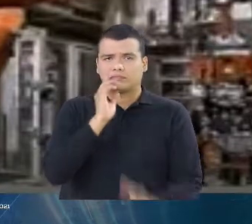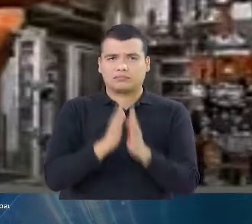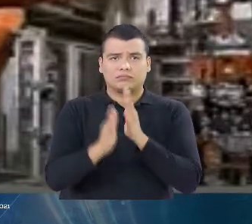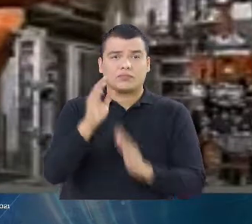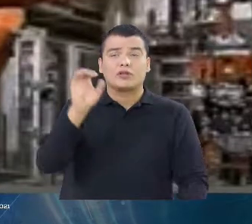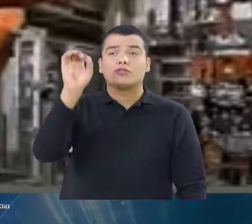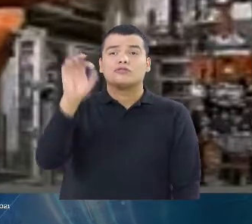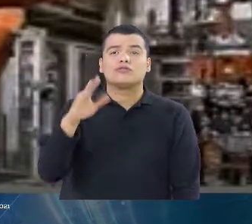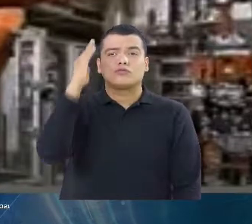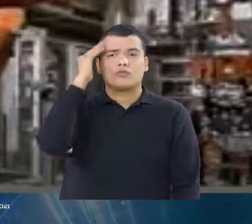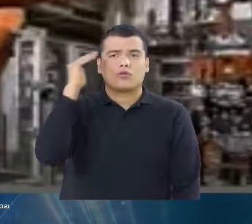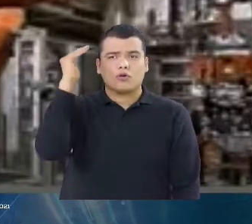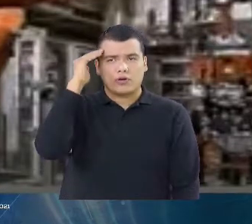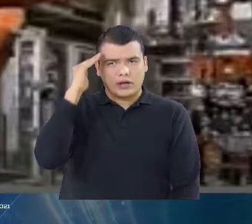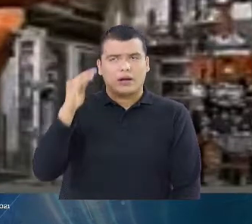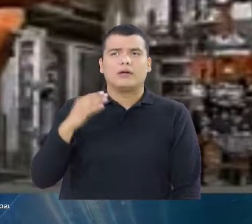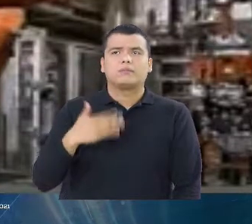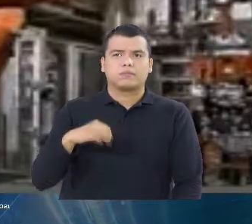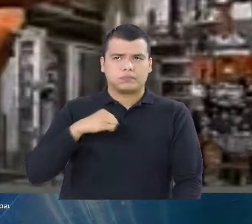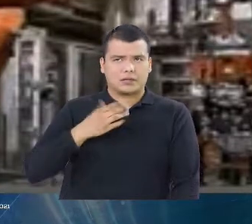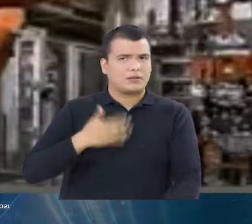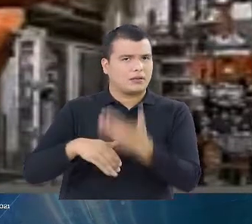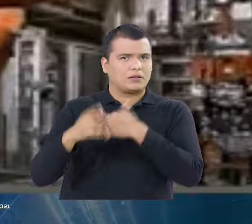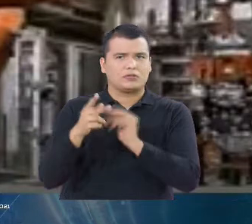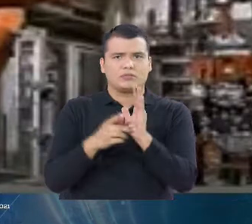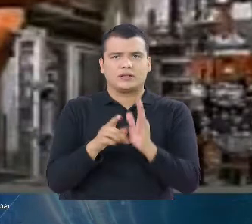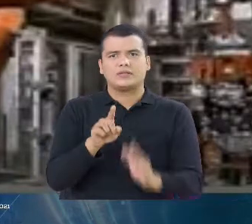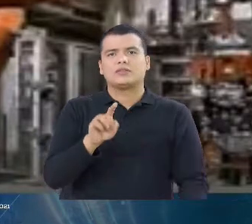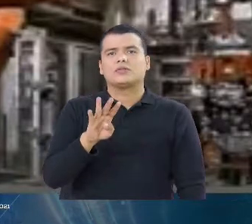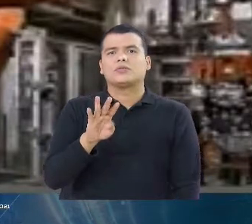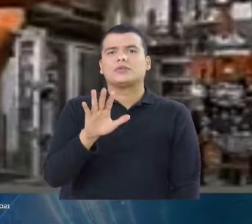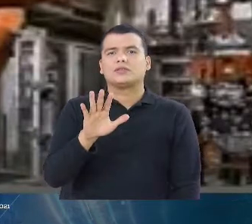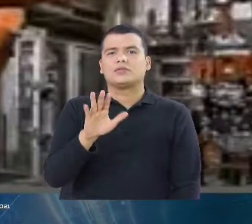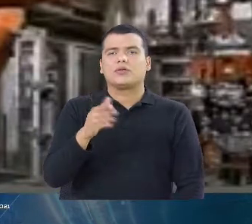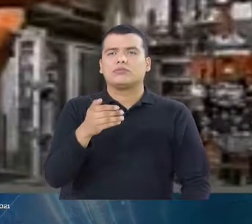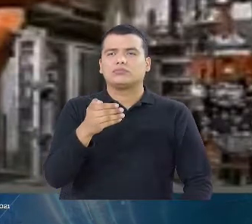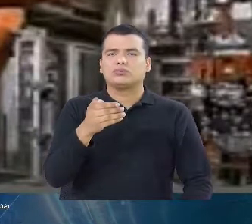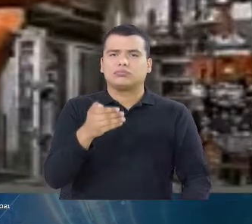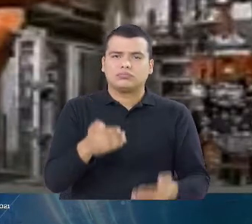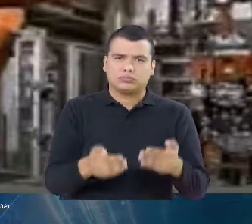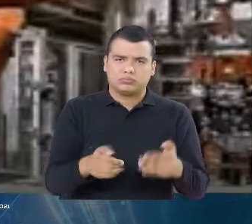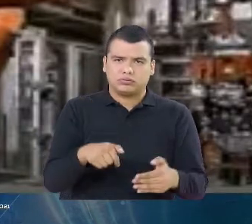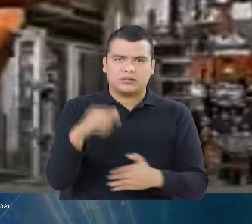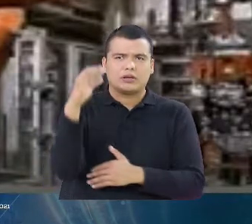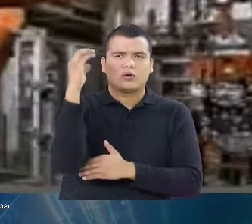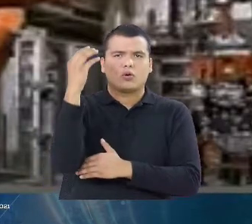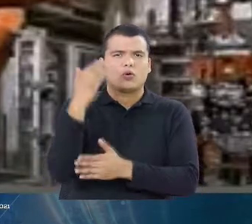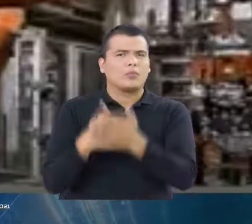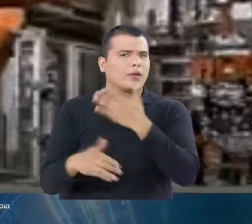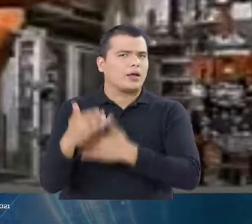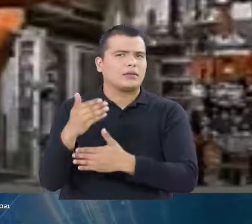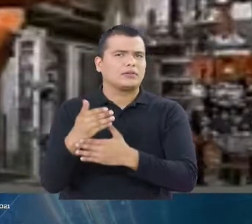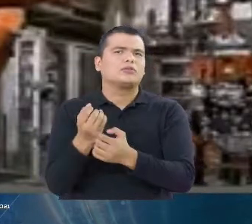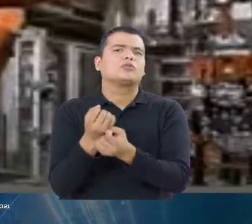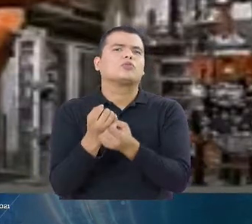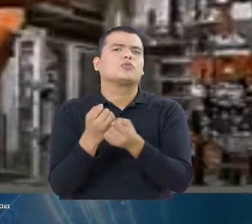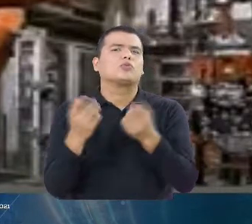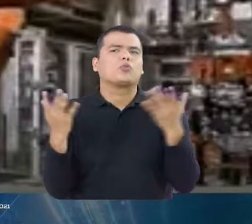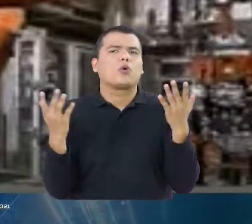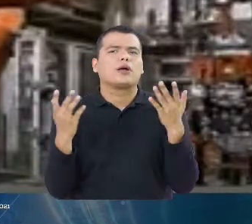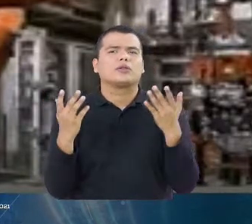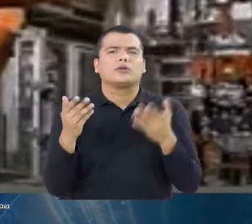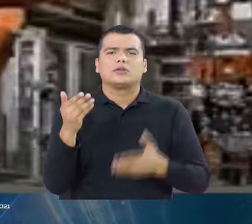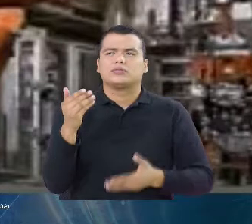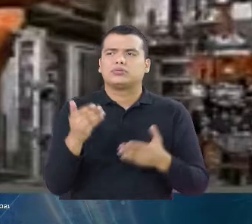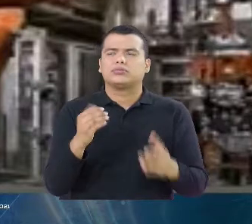ejemplo, tenía 2.145 robots por cada 10.000 obreros, mientras que en Colombia existían